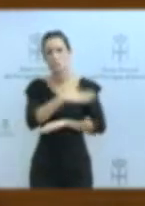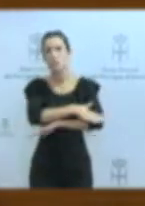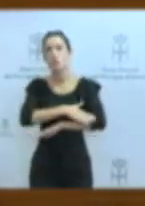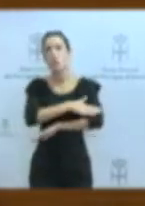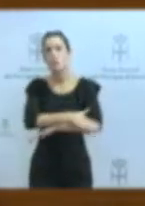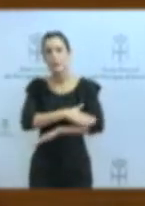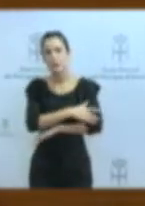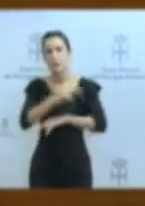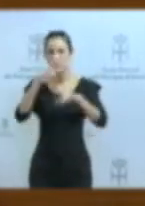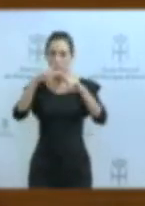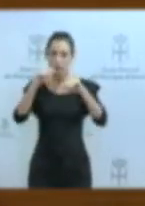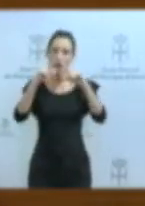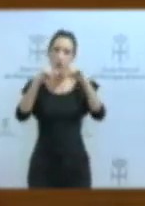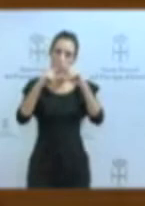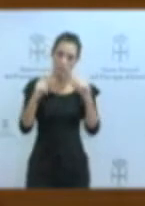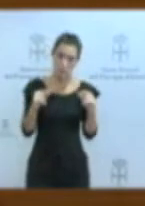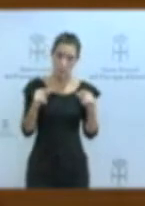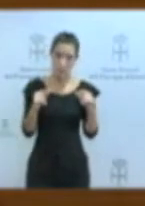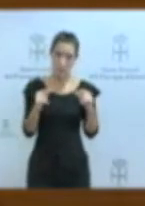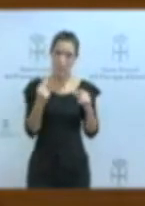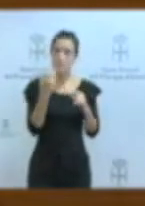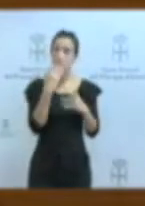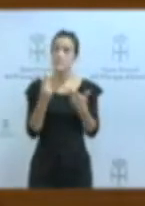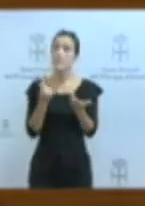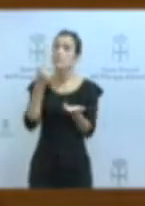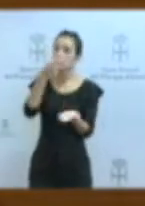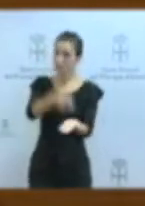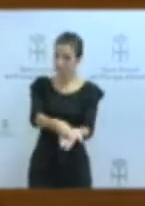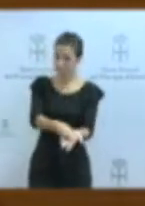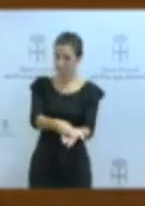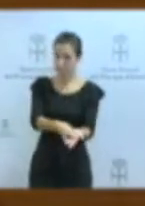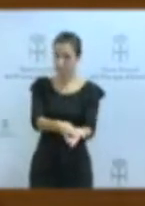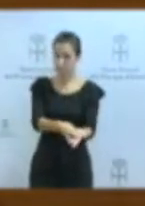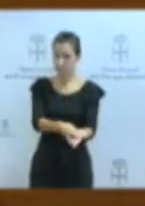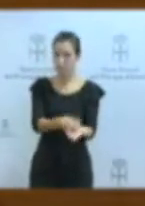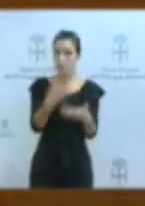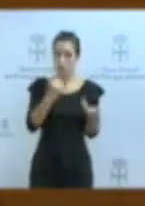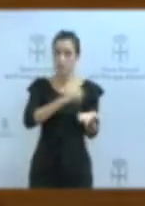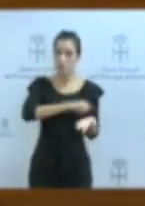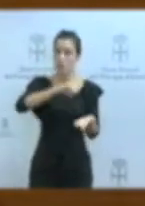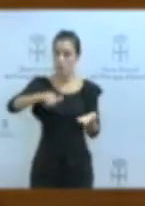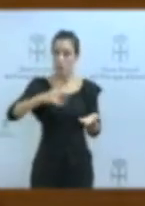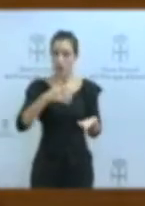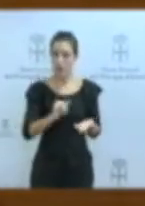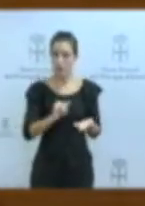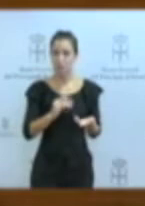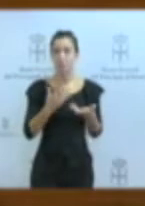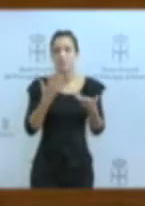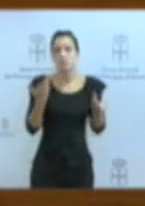pone dinero para ello. Y este mensaje, bueno, pues la propia realidad nos ilustra cómo no es